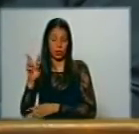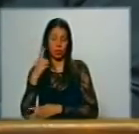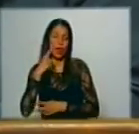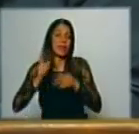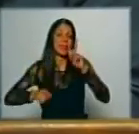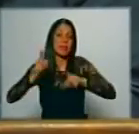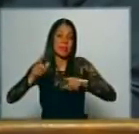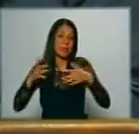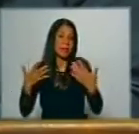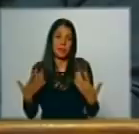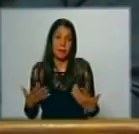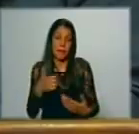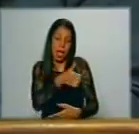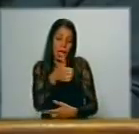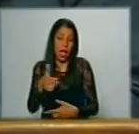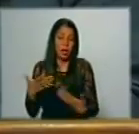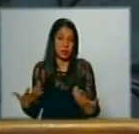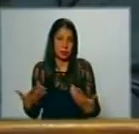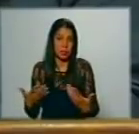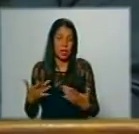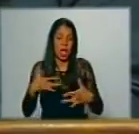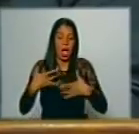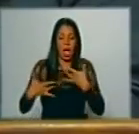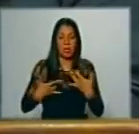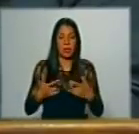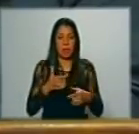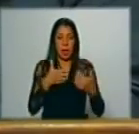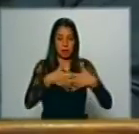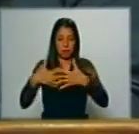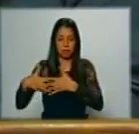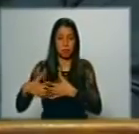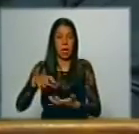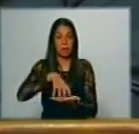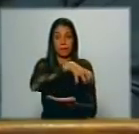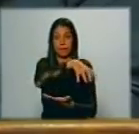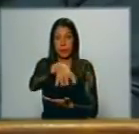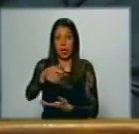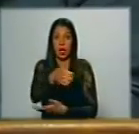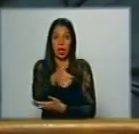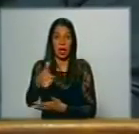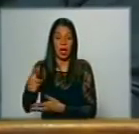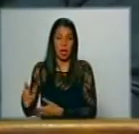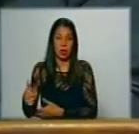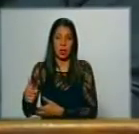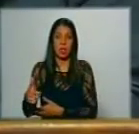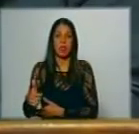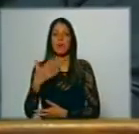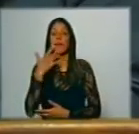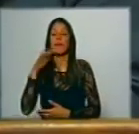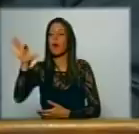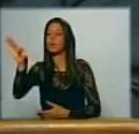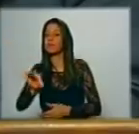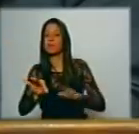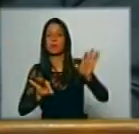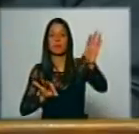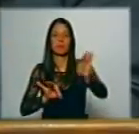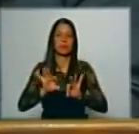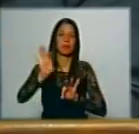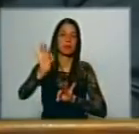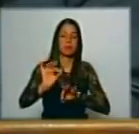así las características de la actividad económica lo requiera, pudiendo designarse fiscales con